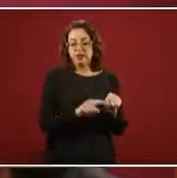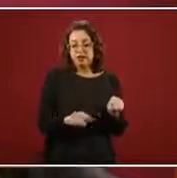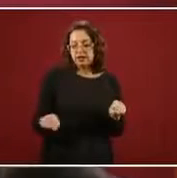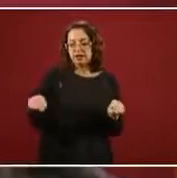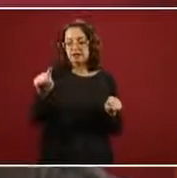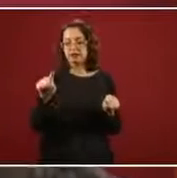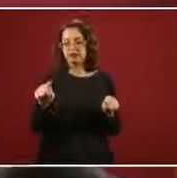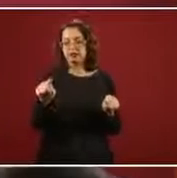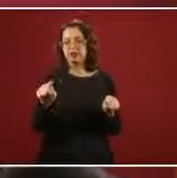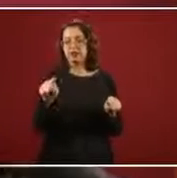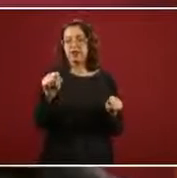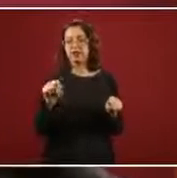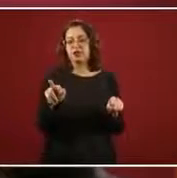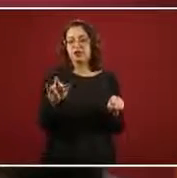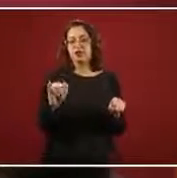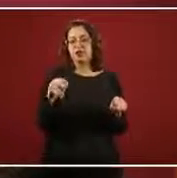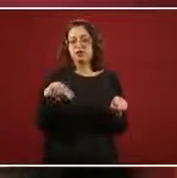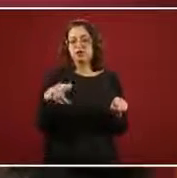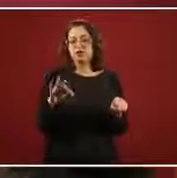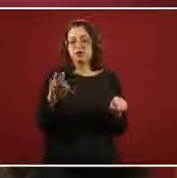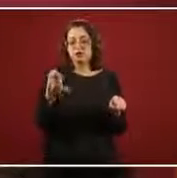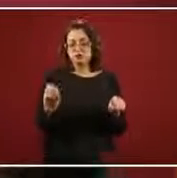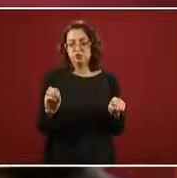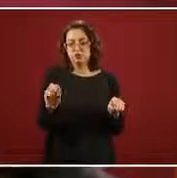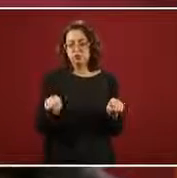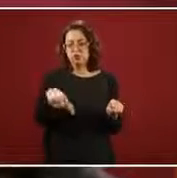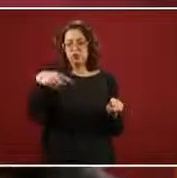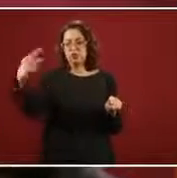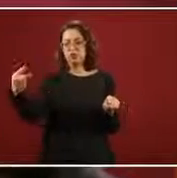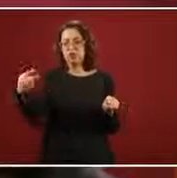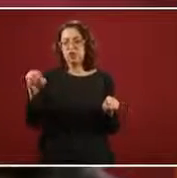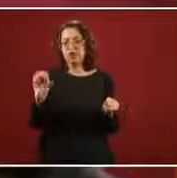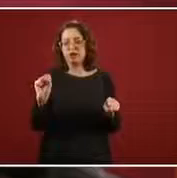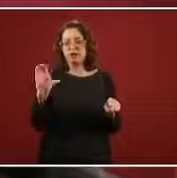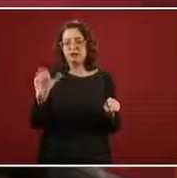Este es como el Triunfo, Balancán, Escárcega.